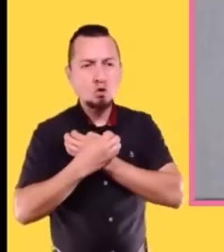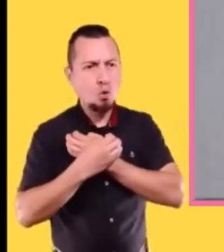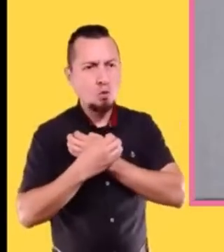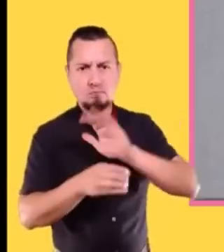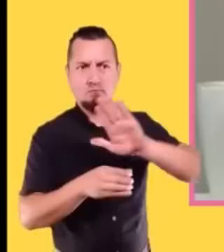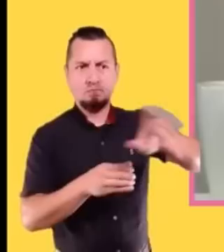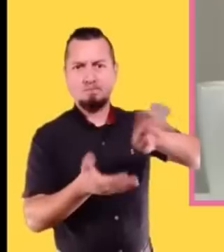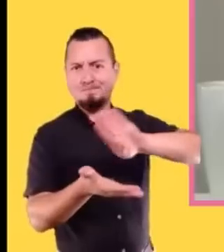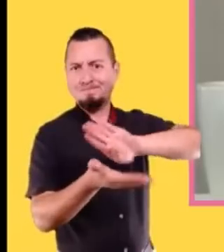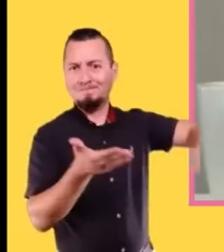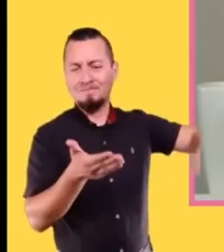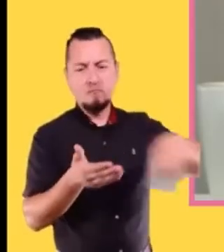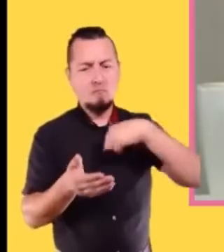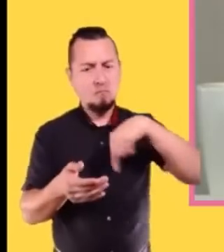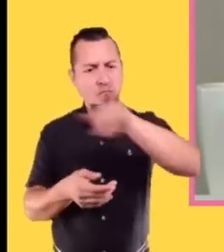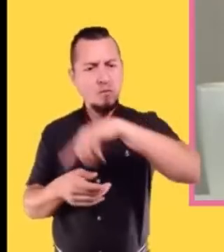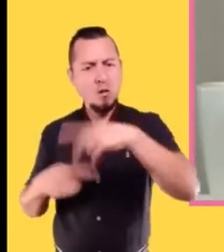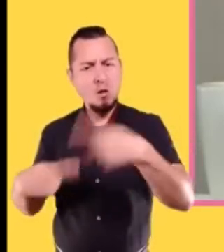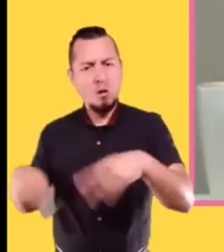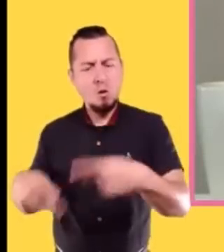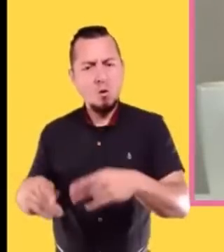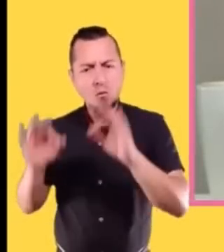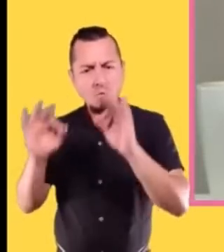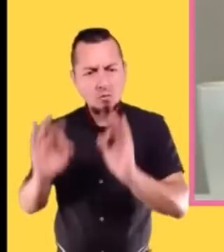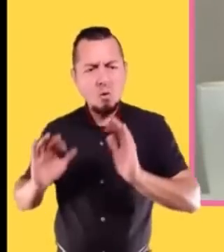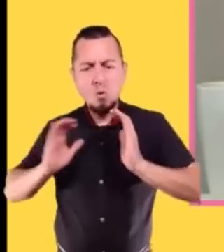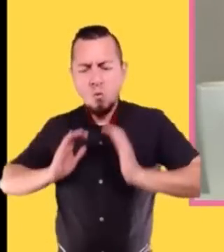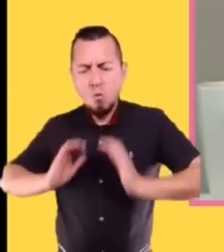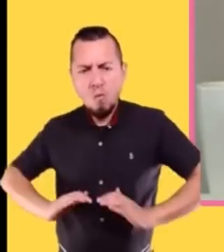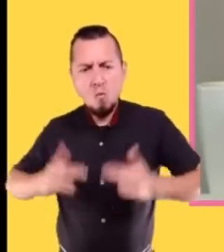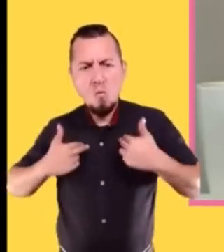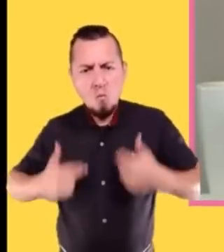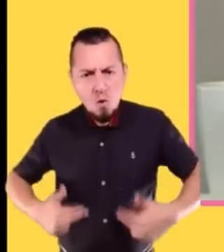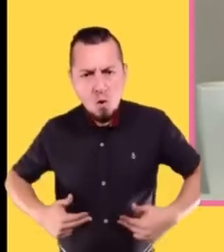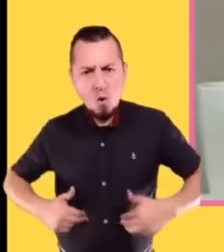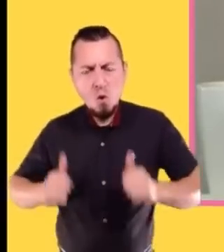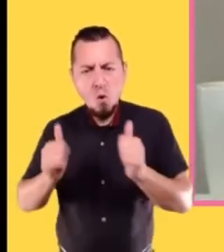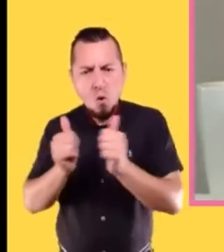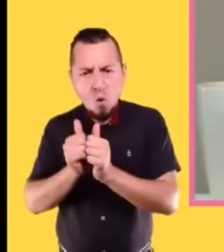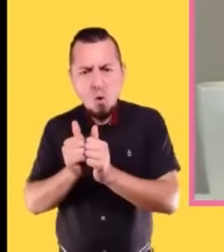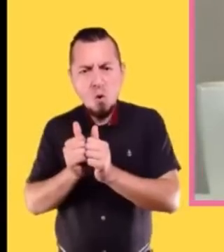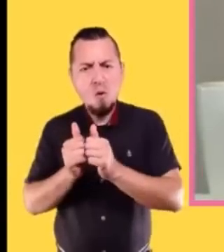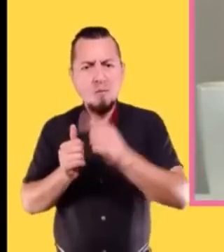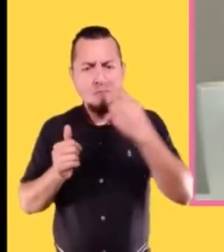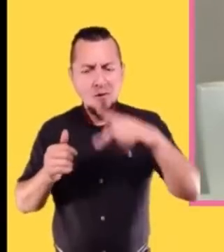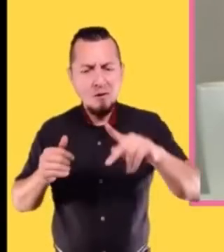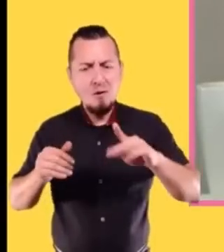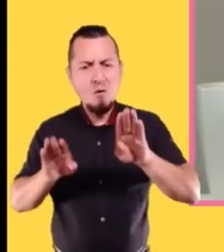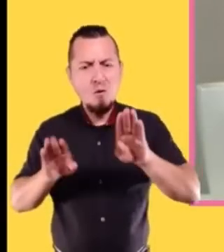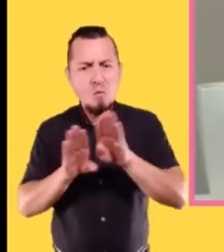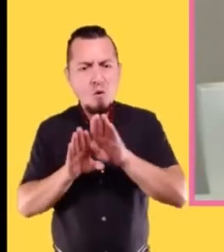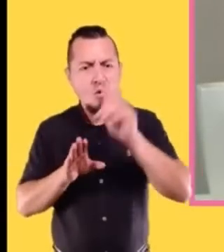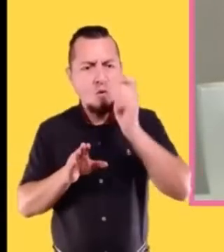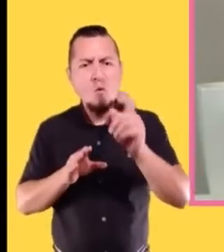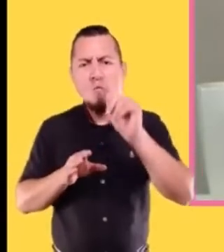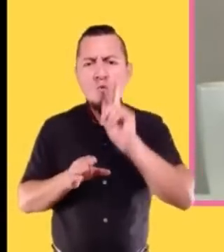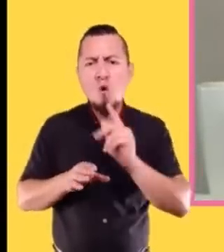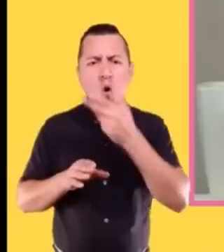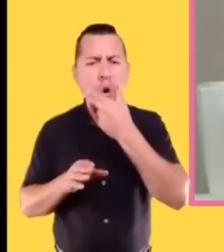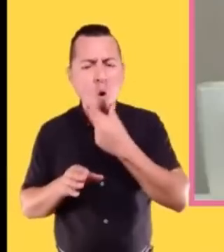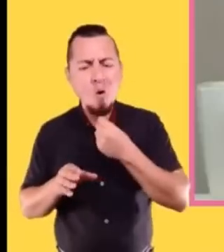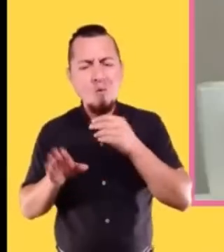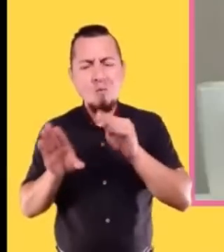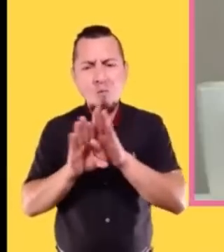información y educación sobre el cuerpo humano y, por supuesto, sobre el aparato reproductivo de mujeres y hombres. Eso se va a